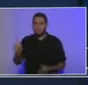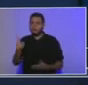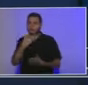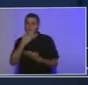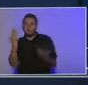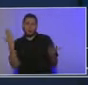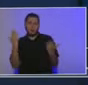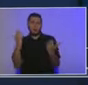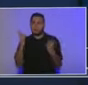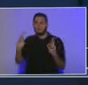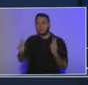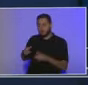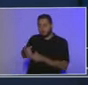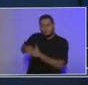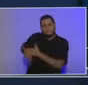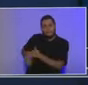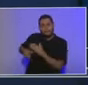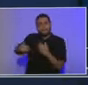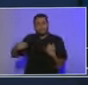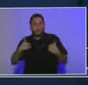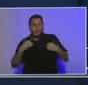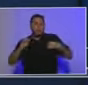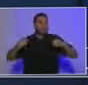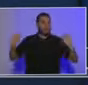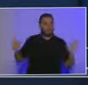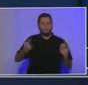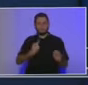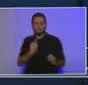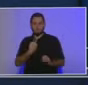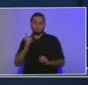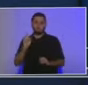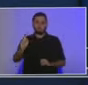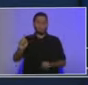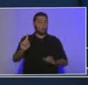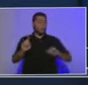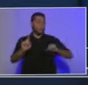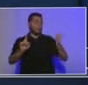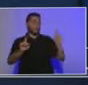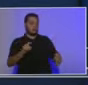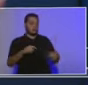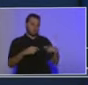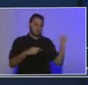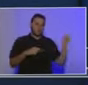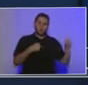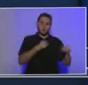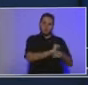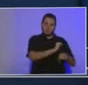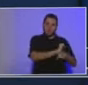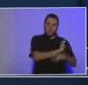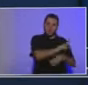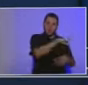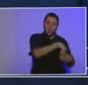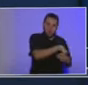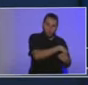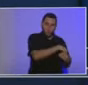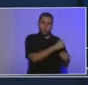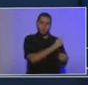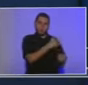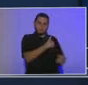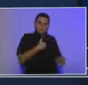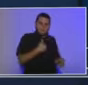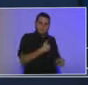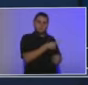estaba acompañando, y hay una persona que dice, sí, yo trabajo en el municipio, ando armado y soy parte de la escolta